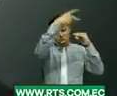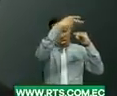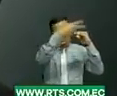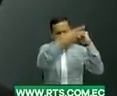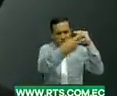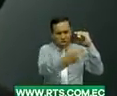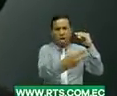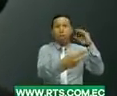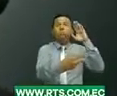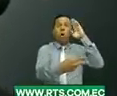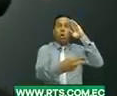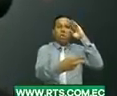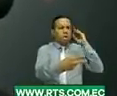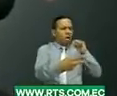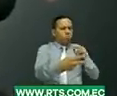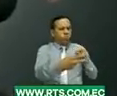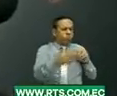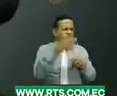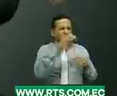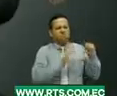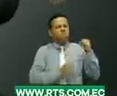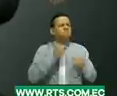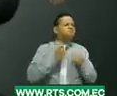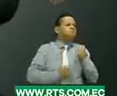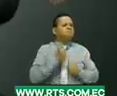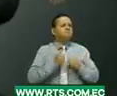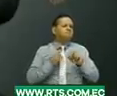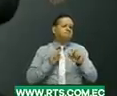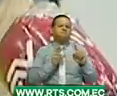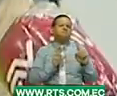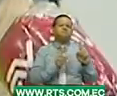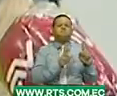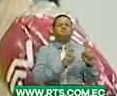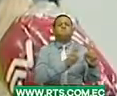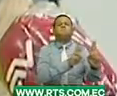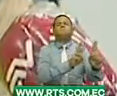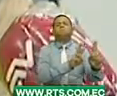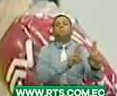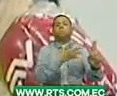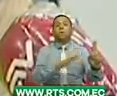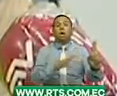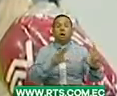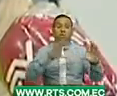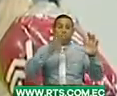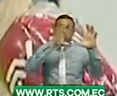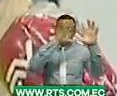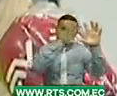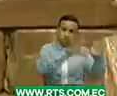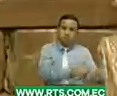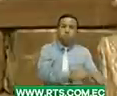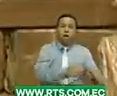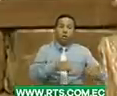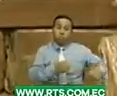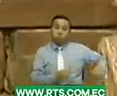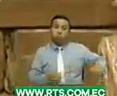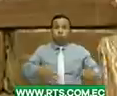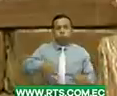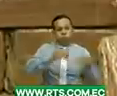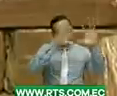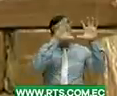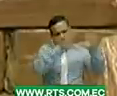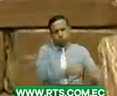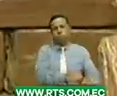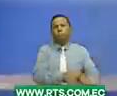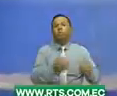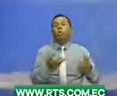de la Policía Nacional e inmediatamente es aprehendido por nuestro grupo de operaciones motorizadas. Esto sucedió en el